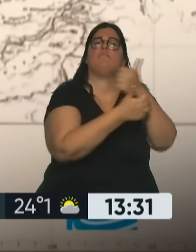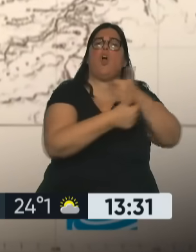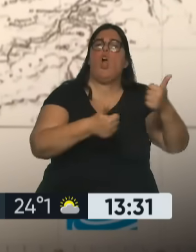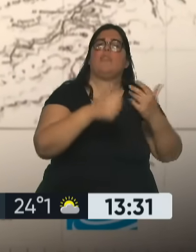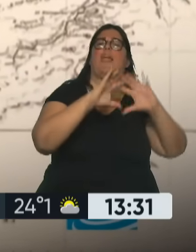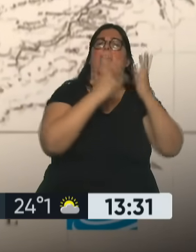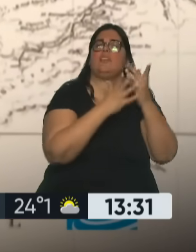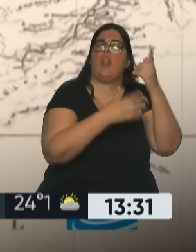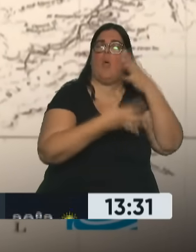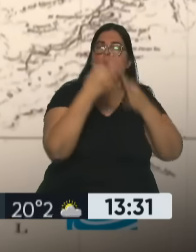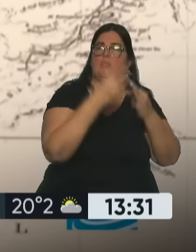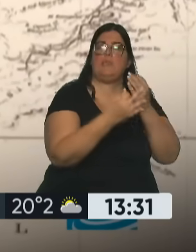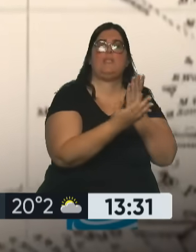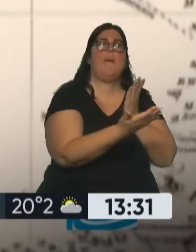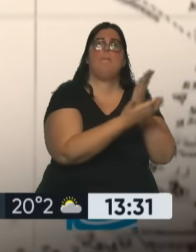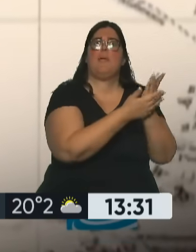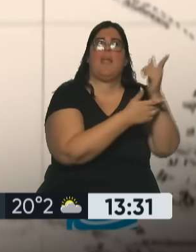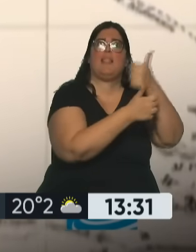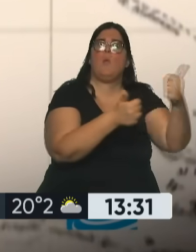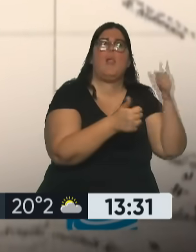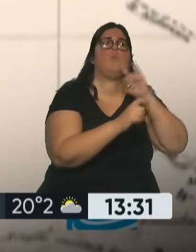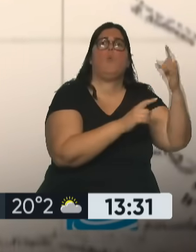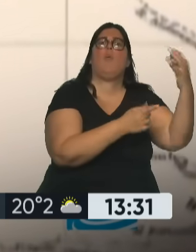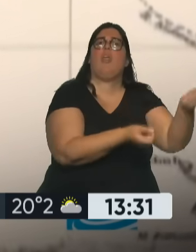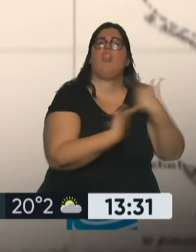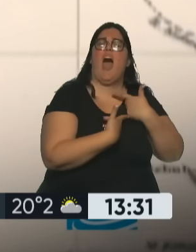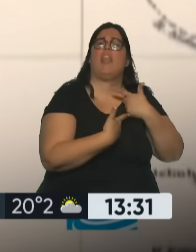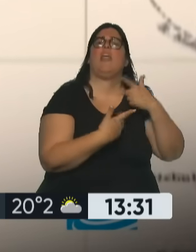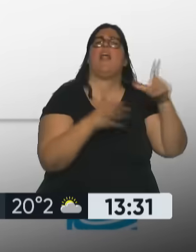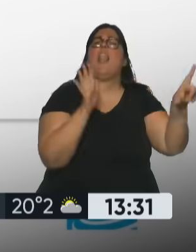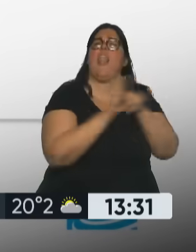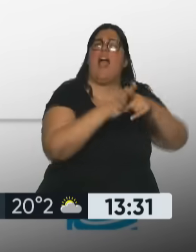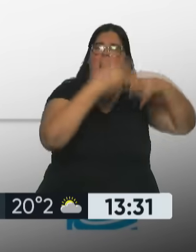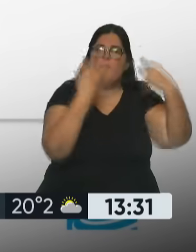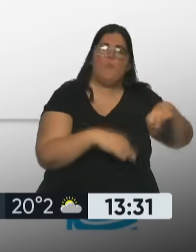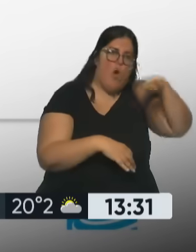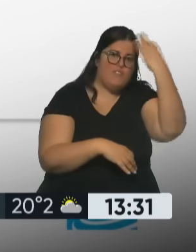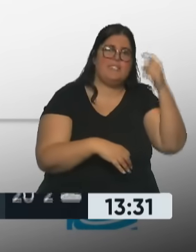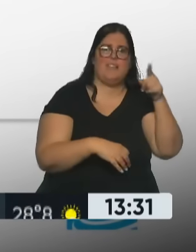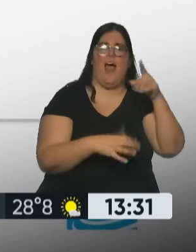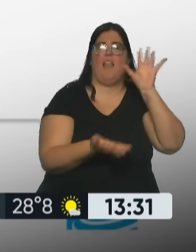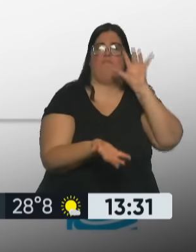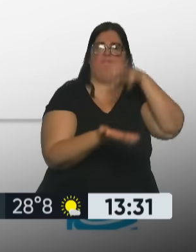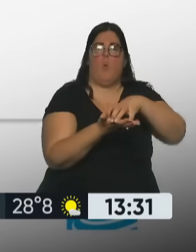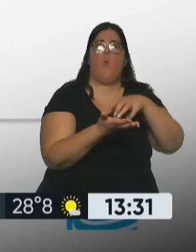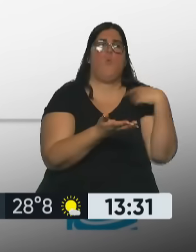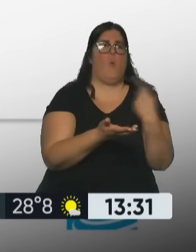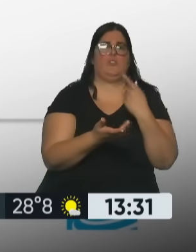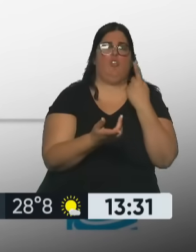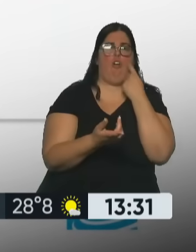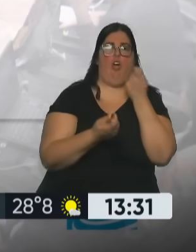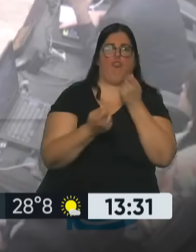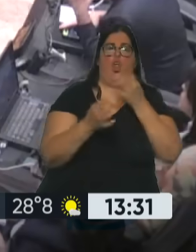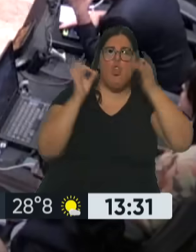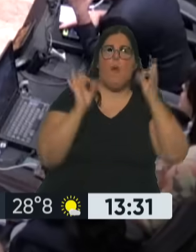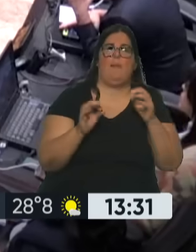Justicia. En ella, pidió al tribunal que valide legalmente el laudo arbitral de 1899 que le da control absoluto sobre